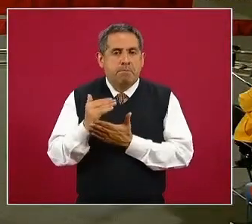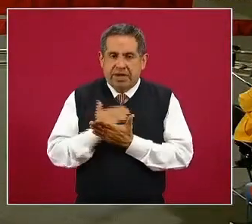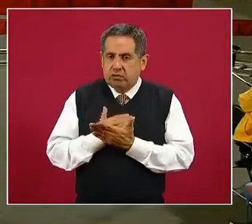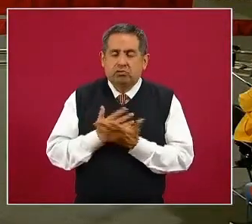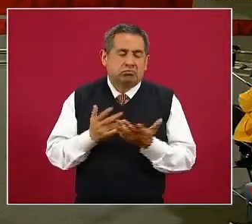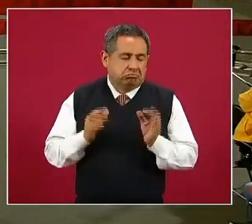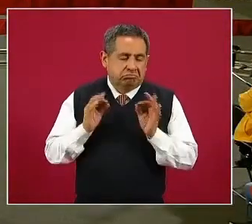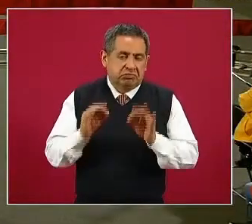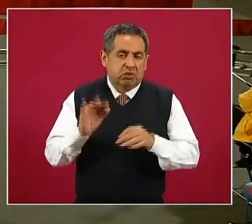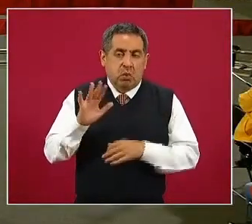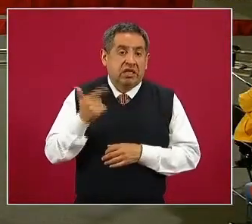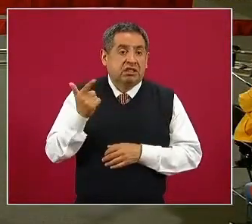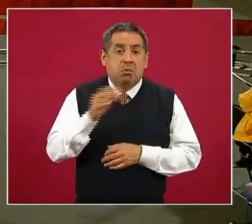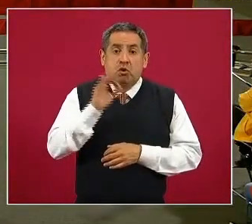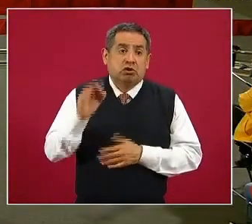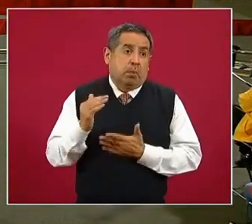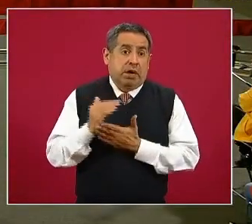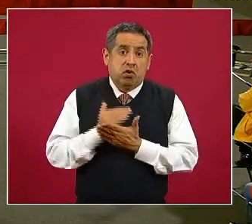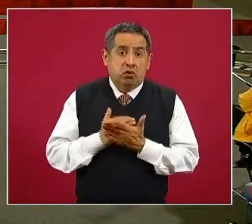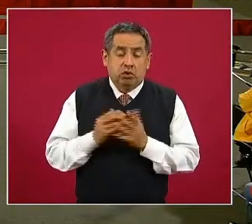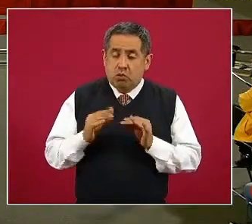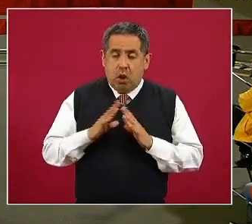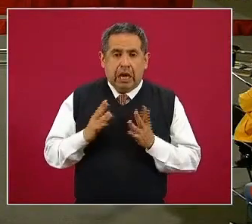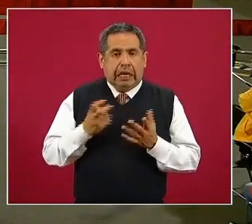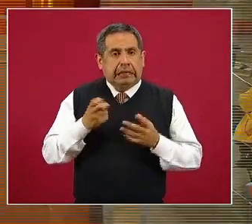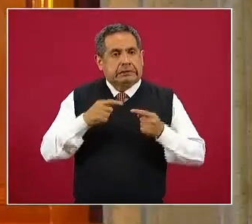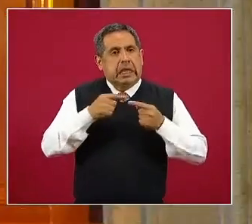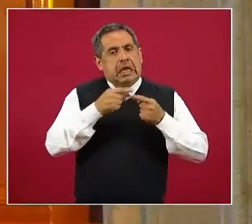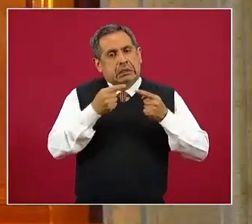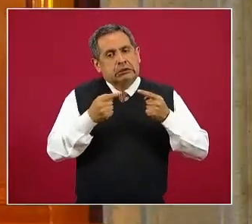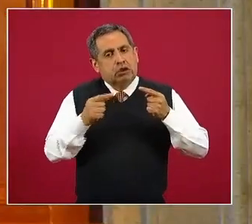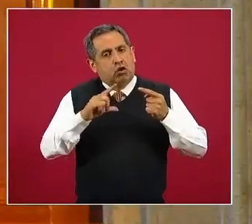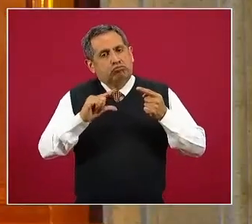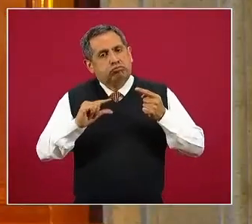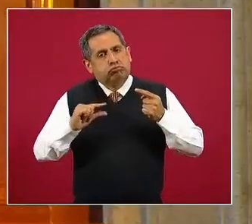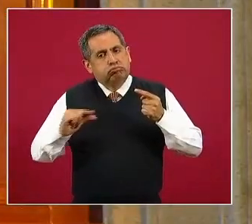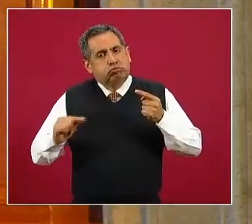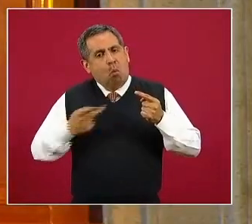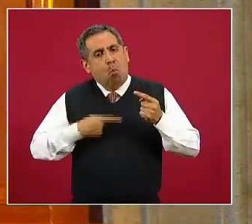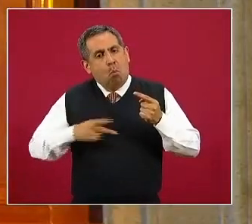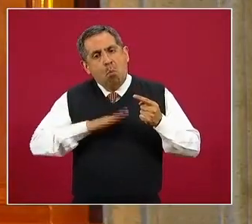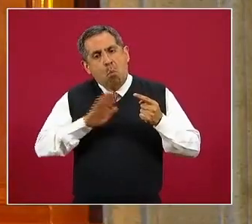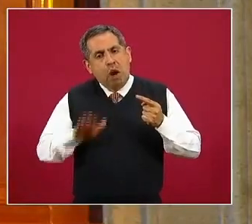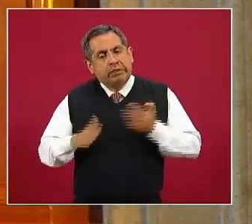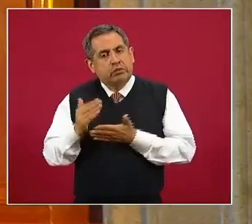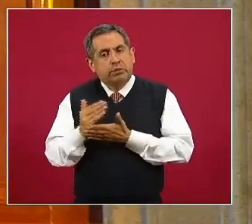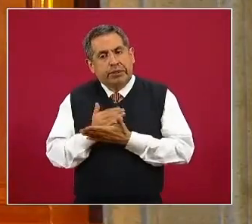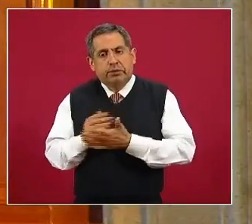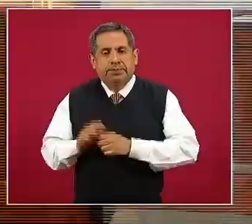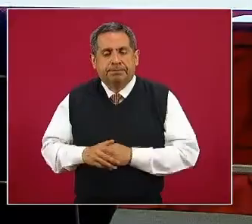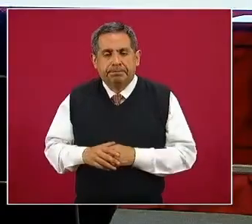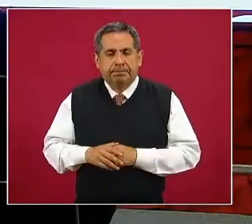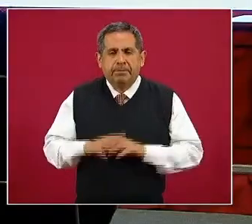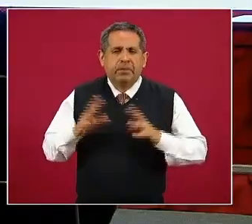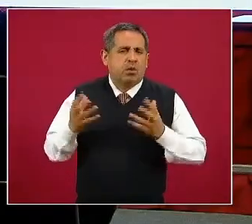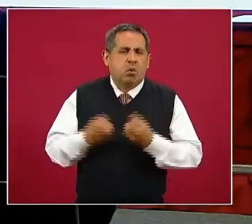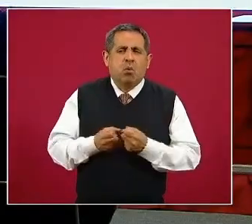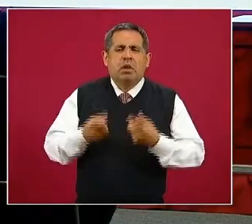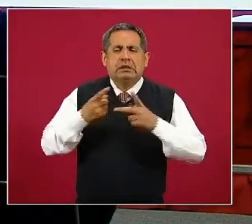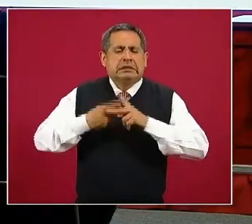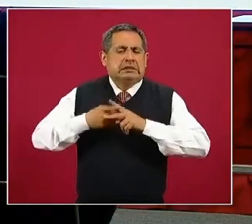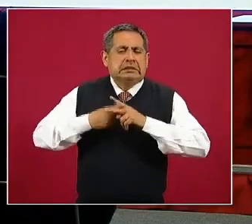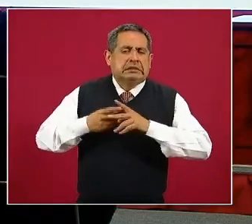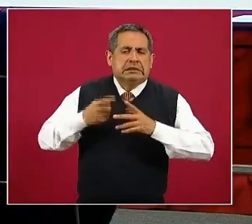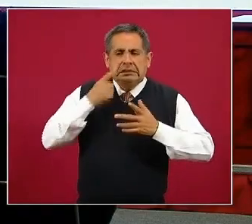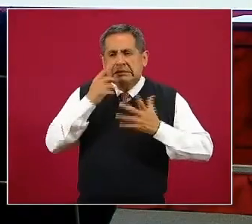tendencia descendente que se ha mantenido ya desde hace varias semanas. Vemos los casos, el total de casos estimados